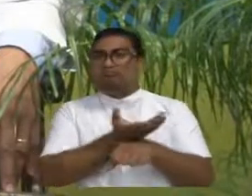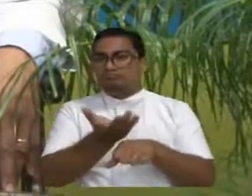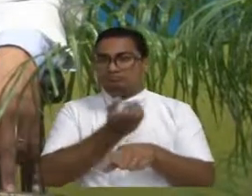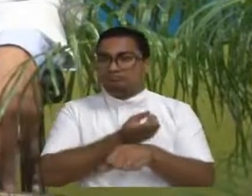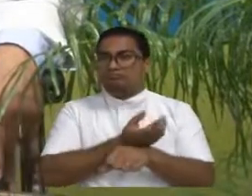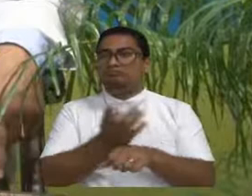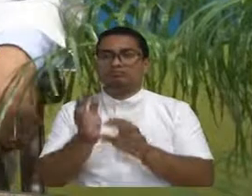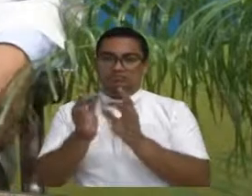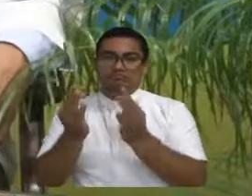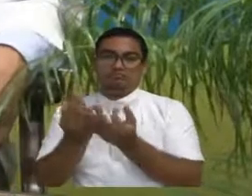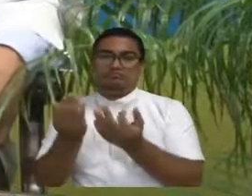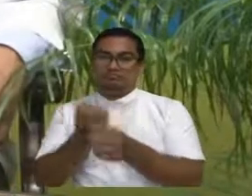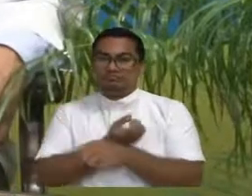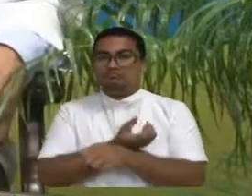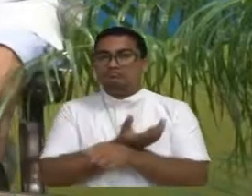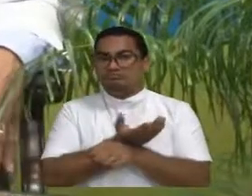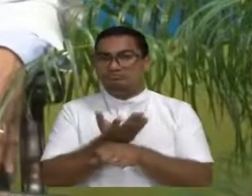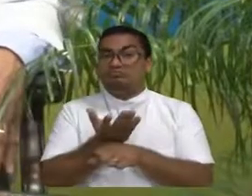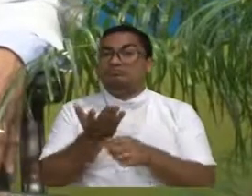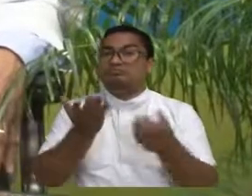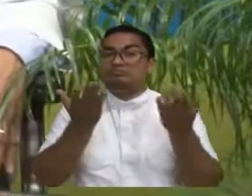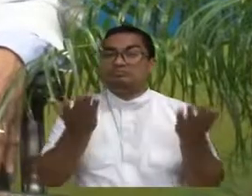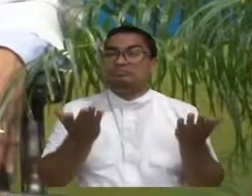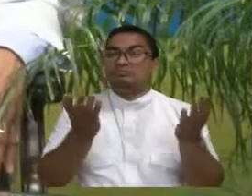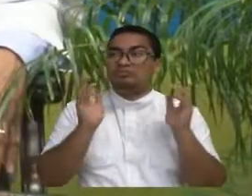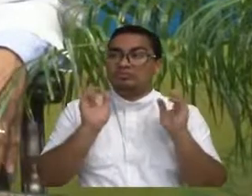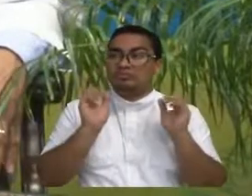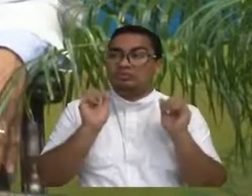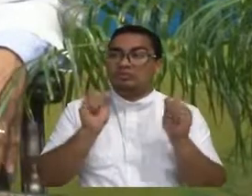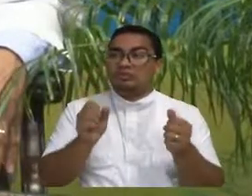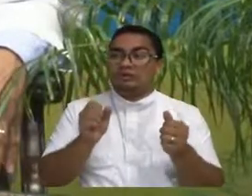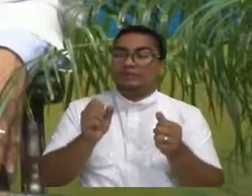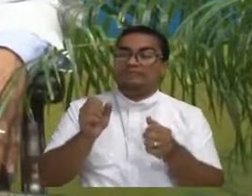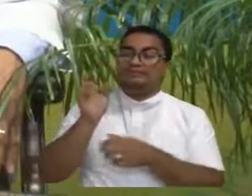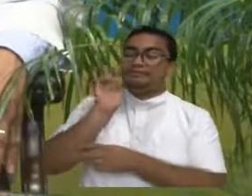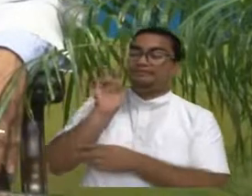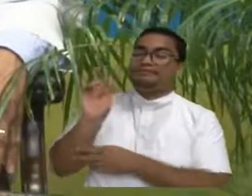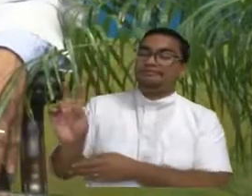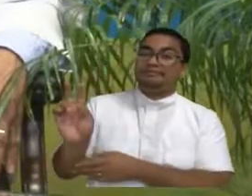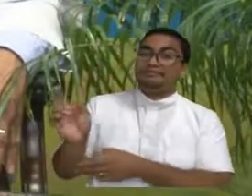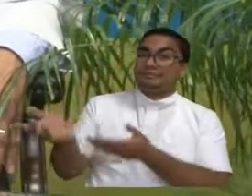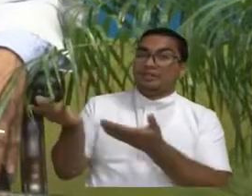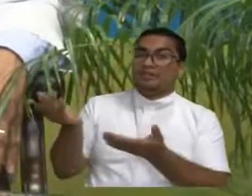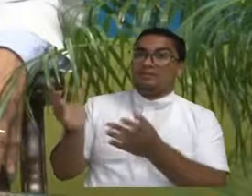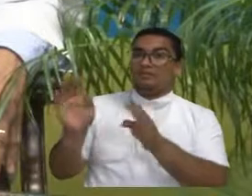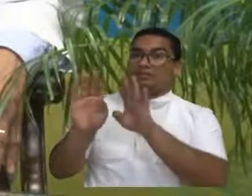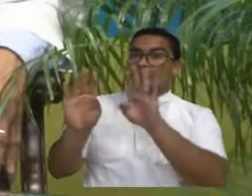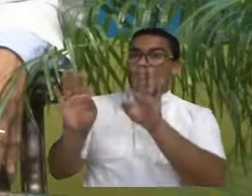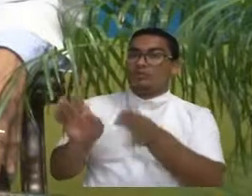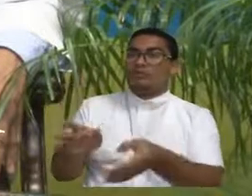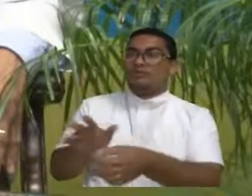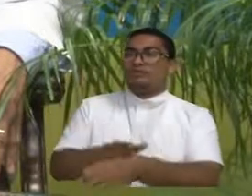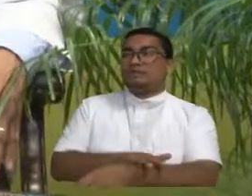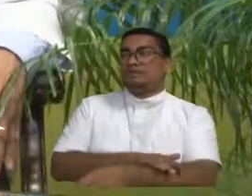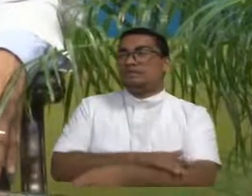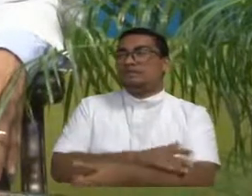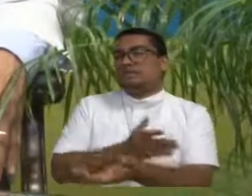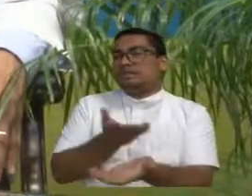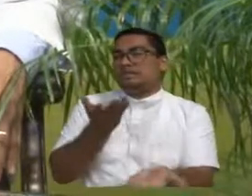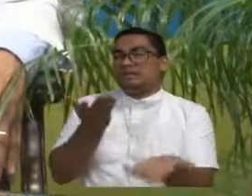cercanos, consejería para poder identificar los síntomas y cuáles son los síntomas que